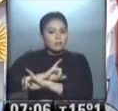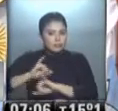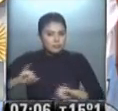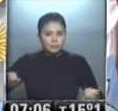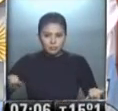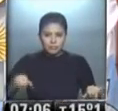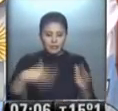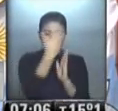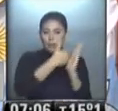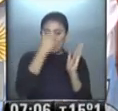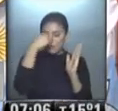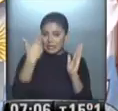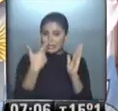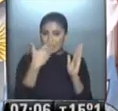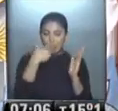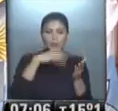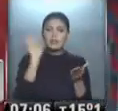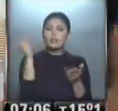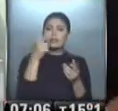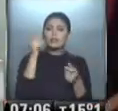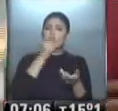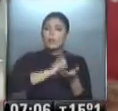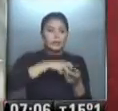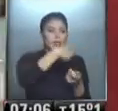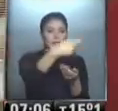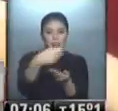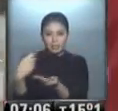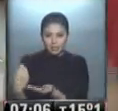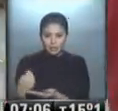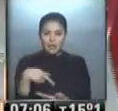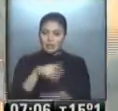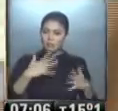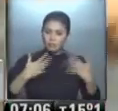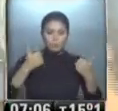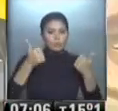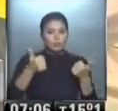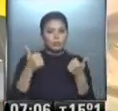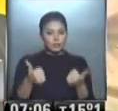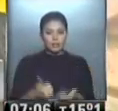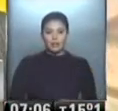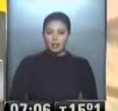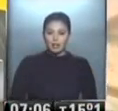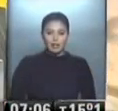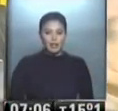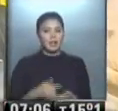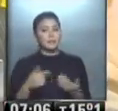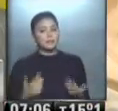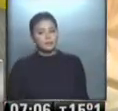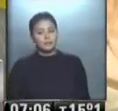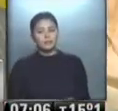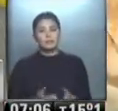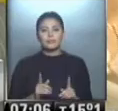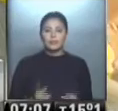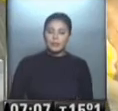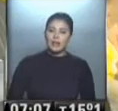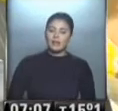a distribuir a todos los medios y con un excelente ánimo sí con